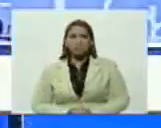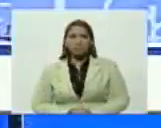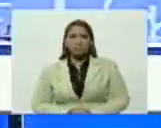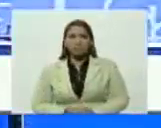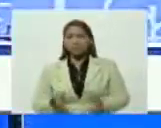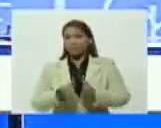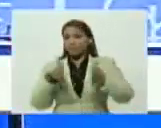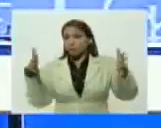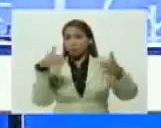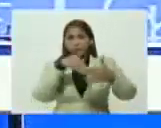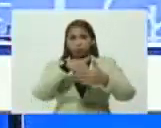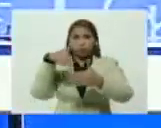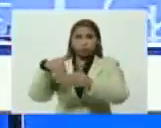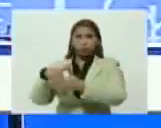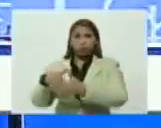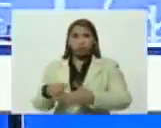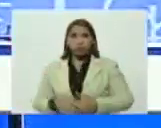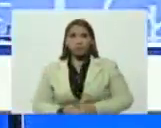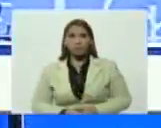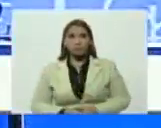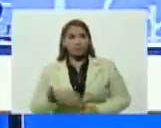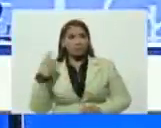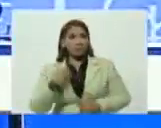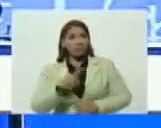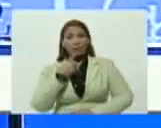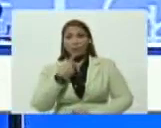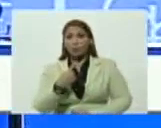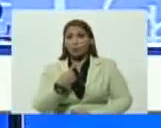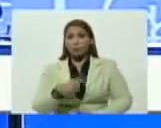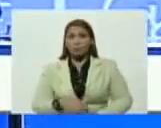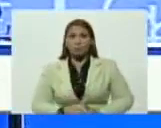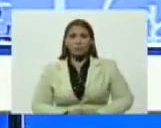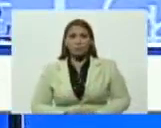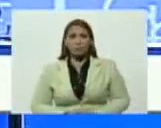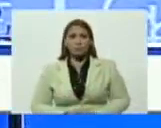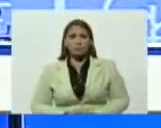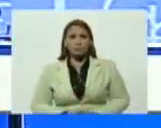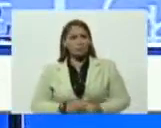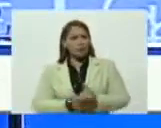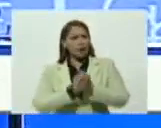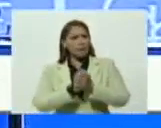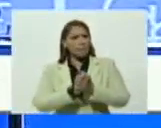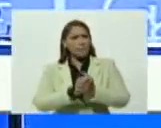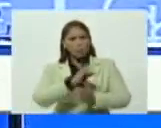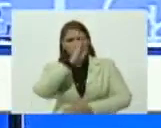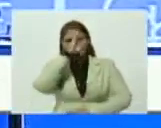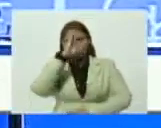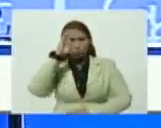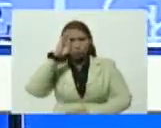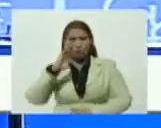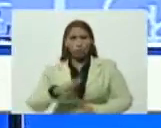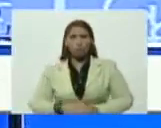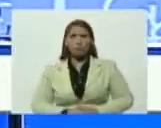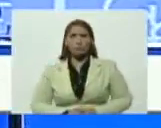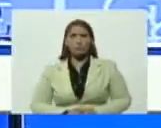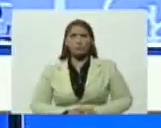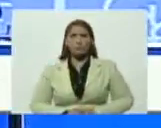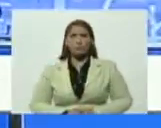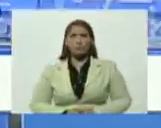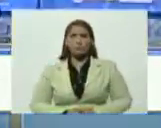Mega elecciones. Y yo tengo que decir, compañero Diosdado Cabello Rondón,